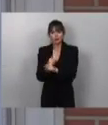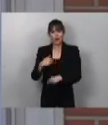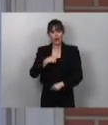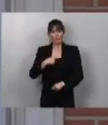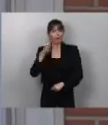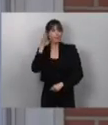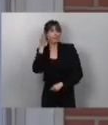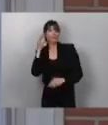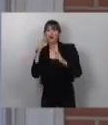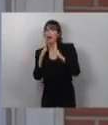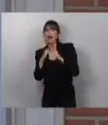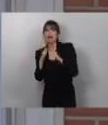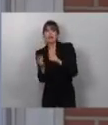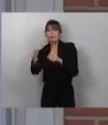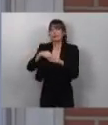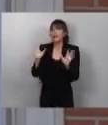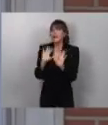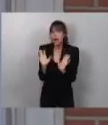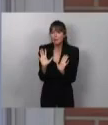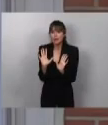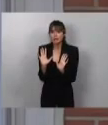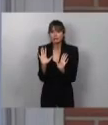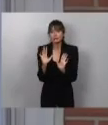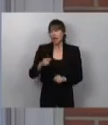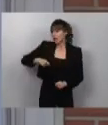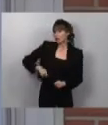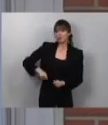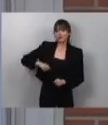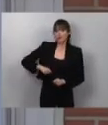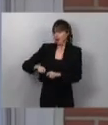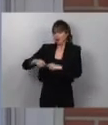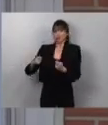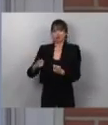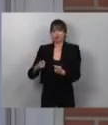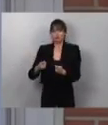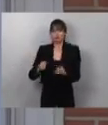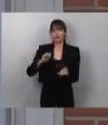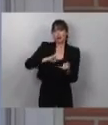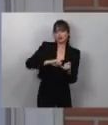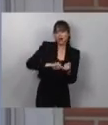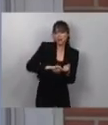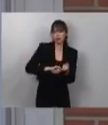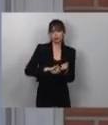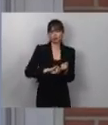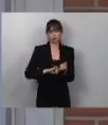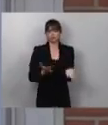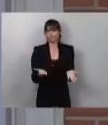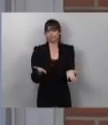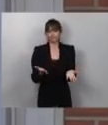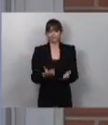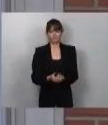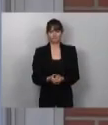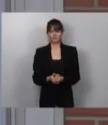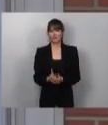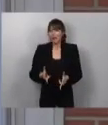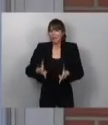a dimitir y y có se ha ido a medida que él leía su discurso eh diciendo cuáles eran